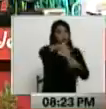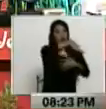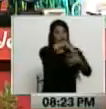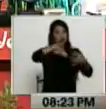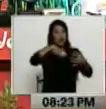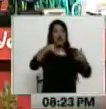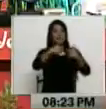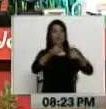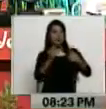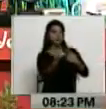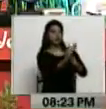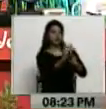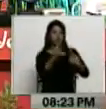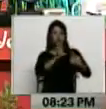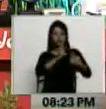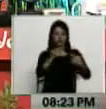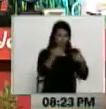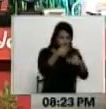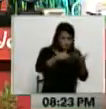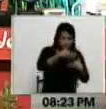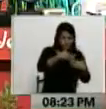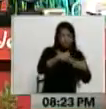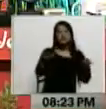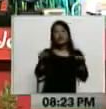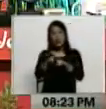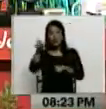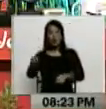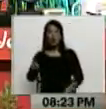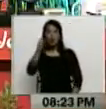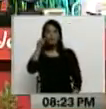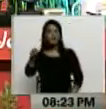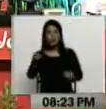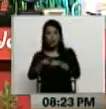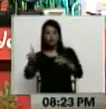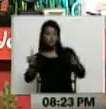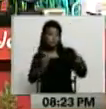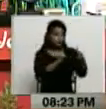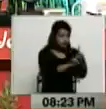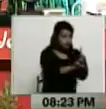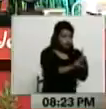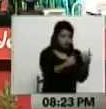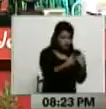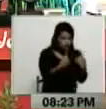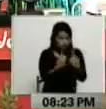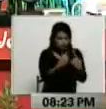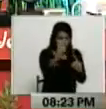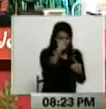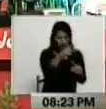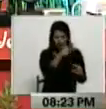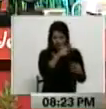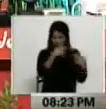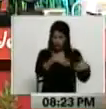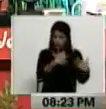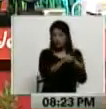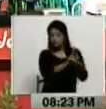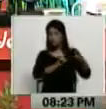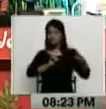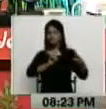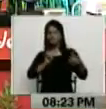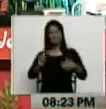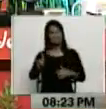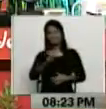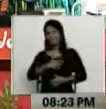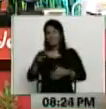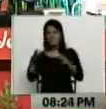la boca del lobo así estuvo Fabricio reconocido claro Ayer cuando lo anunciamos Ayer fue que lo anunciamos el